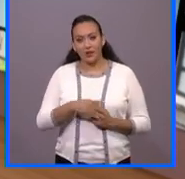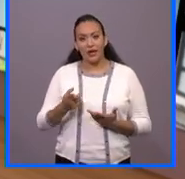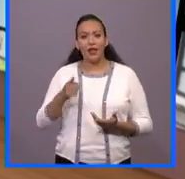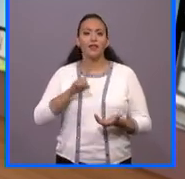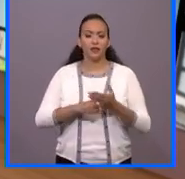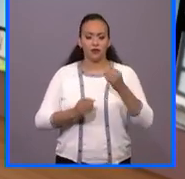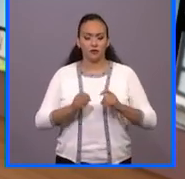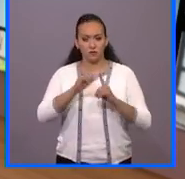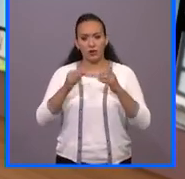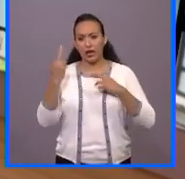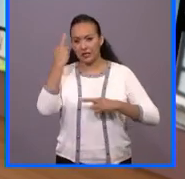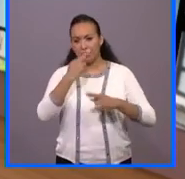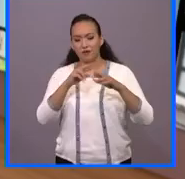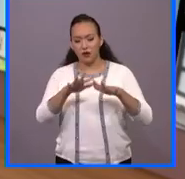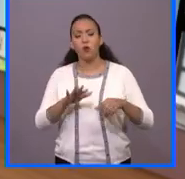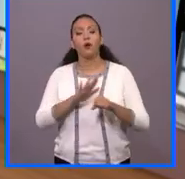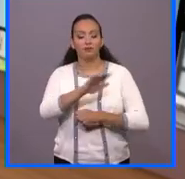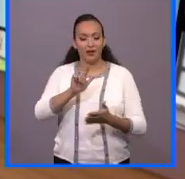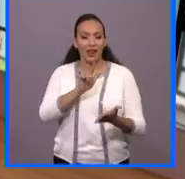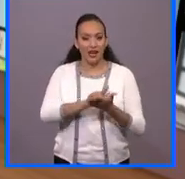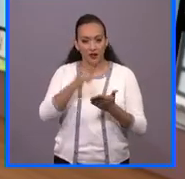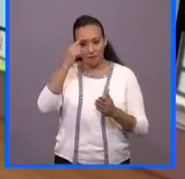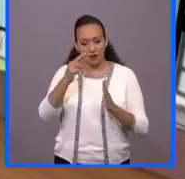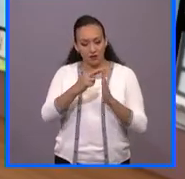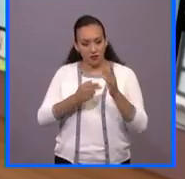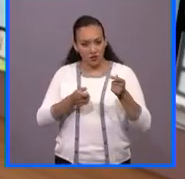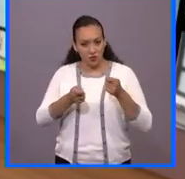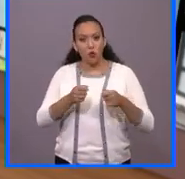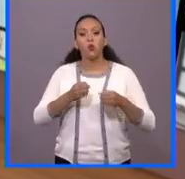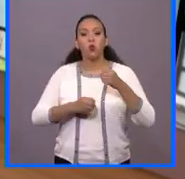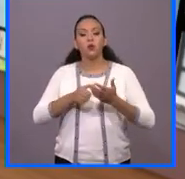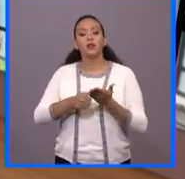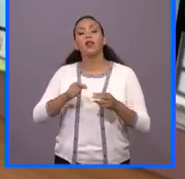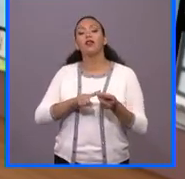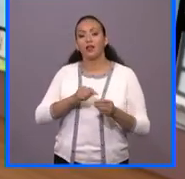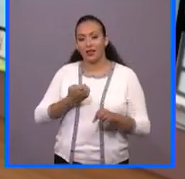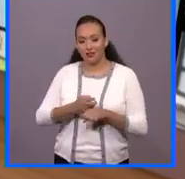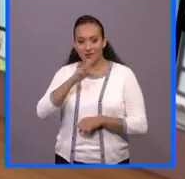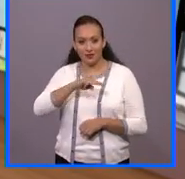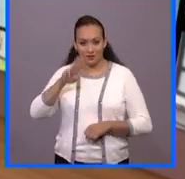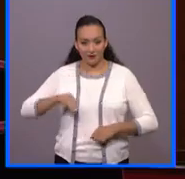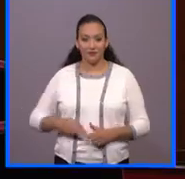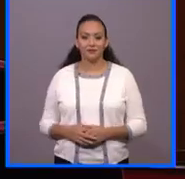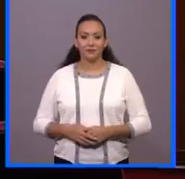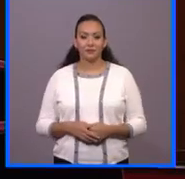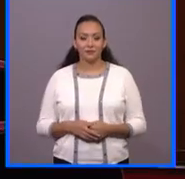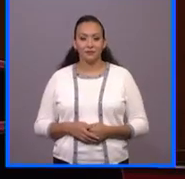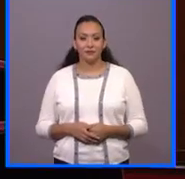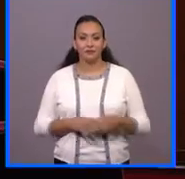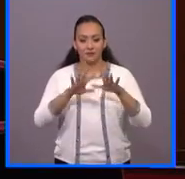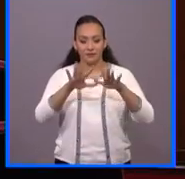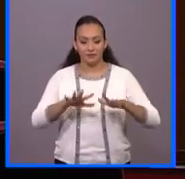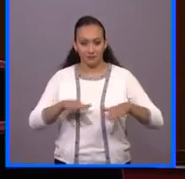de la Corte resolvió un asunto relacionado con la ley que regula la justicia civil en el estado de Michoacán. El